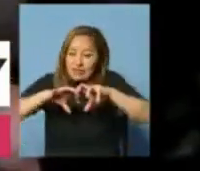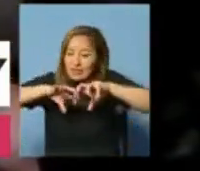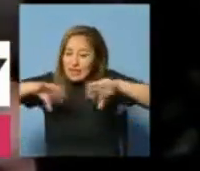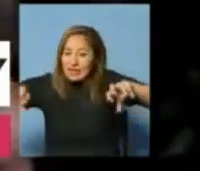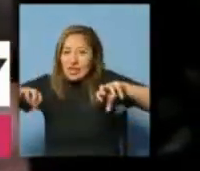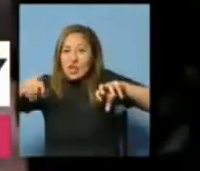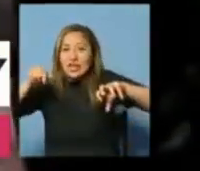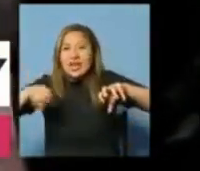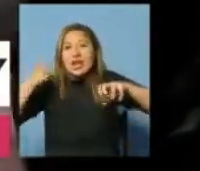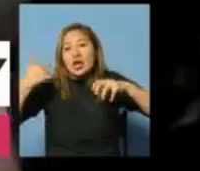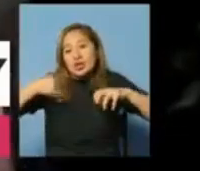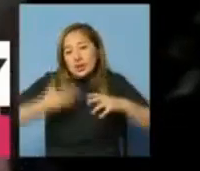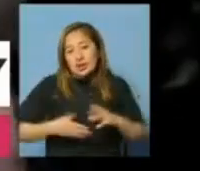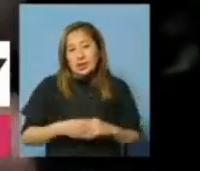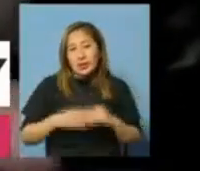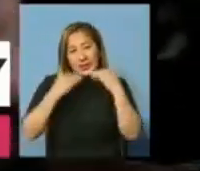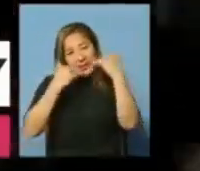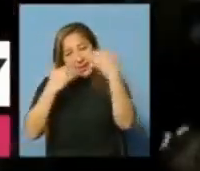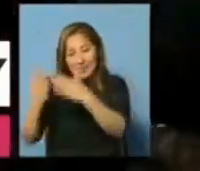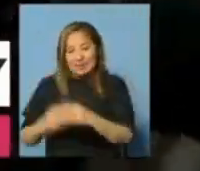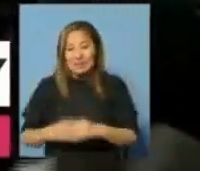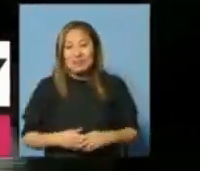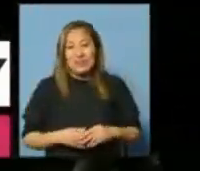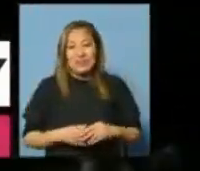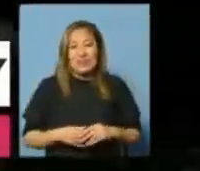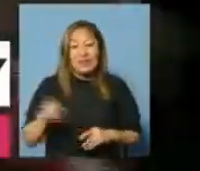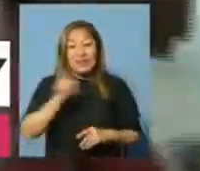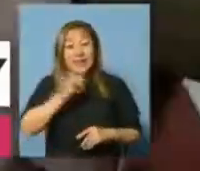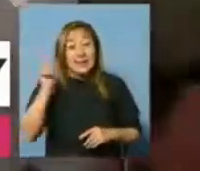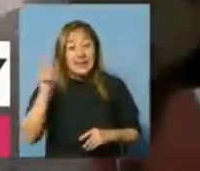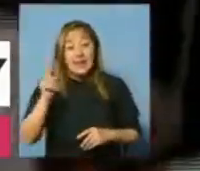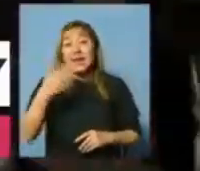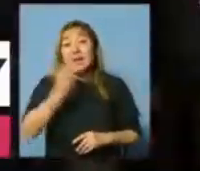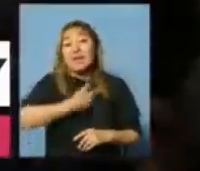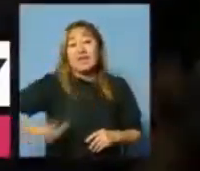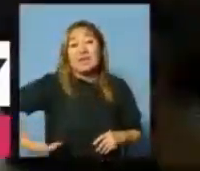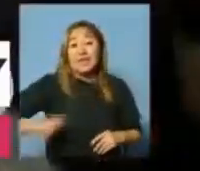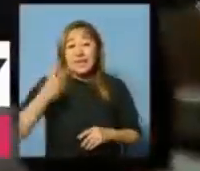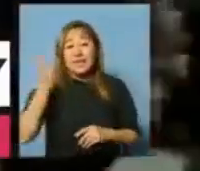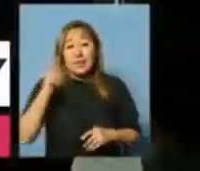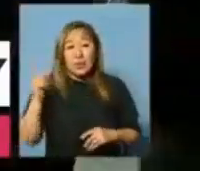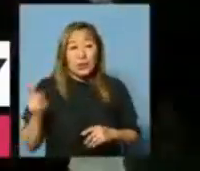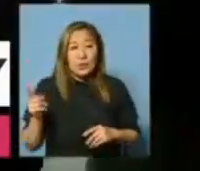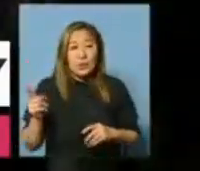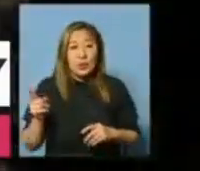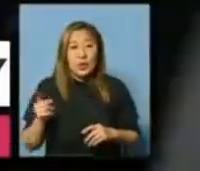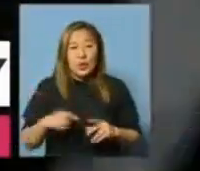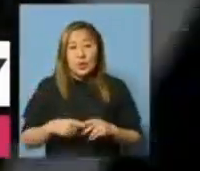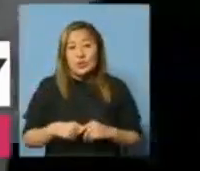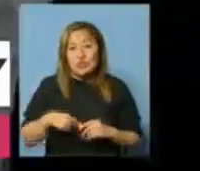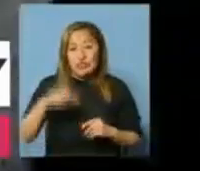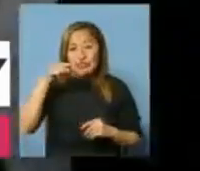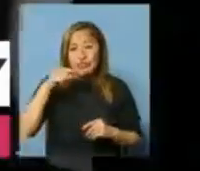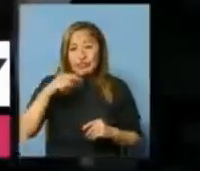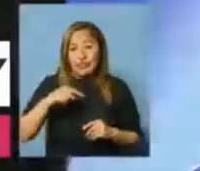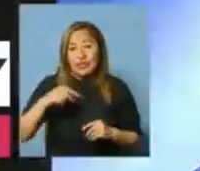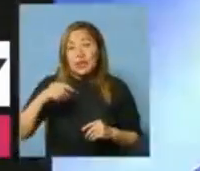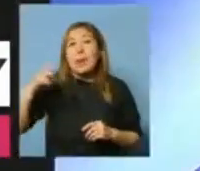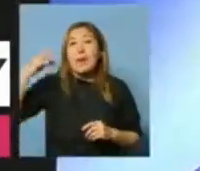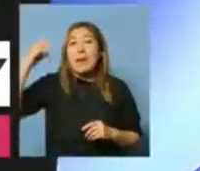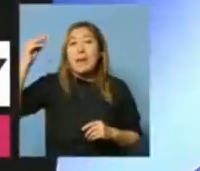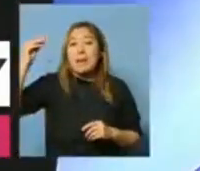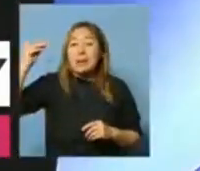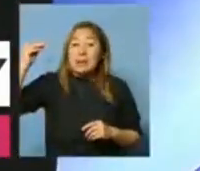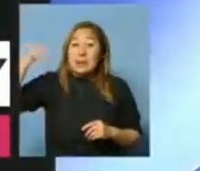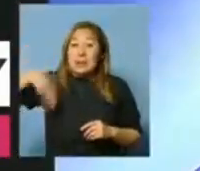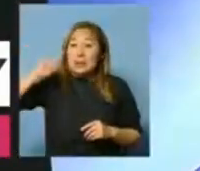ha dado en los argentinos. Gracias. Bien, entonces la palabra a la vicepresidenta de la Nación, Gabriela Michetti,